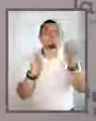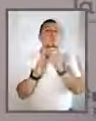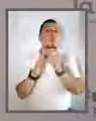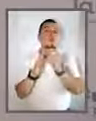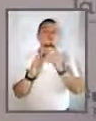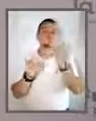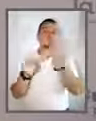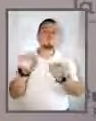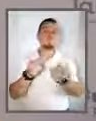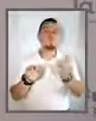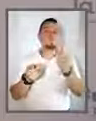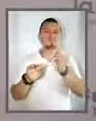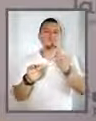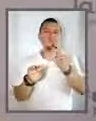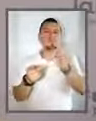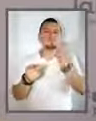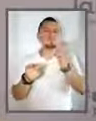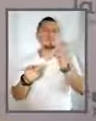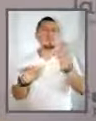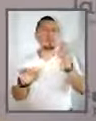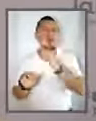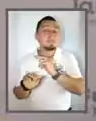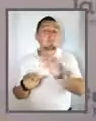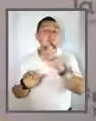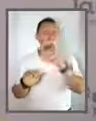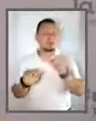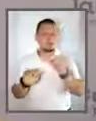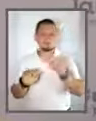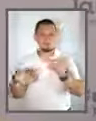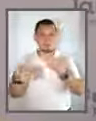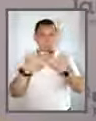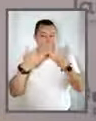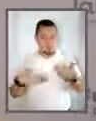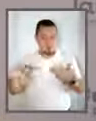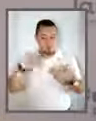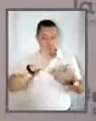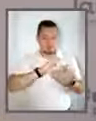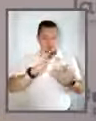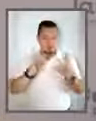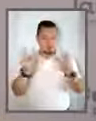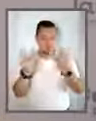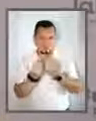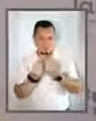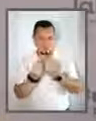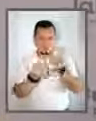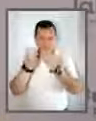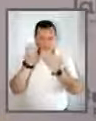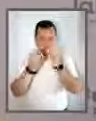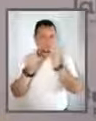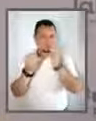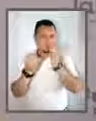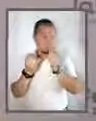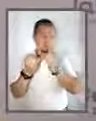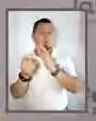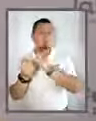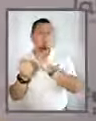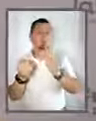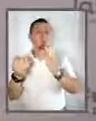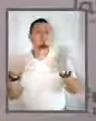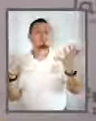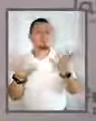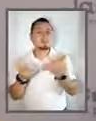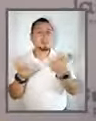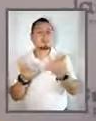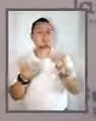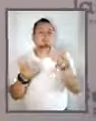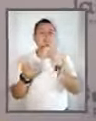rápidas y no pruebas rápidas. Hasta el momento el INDRE solamente tiene validada la determinación